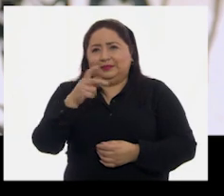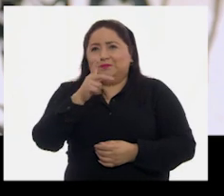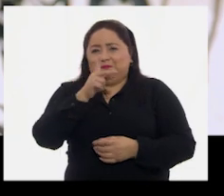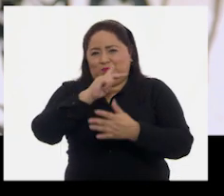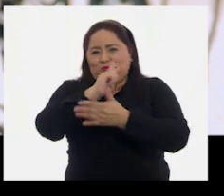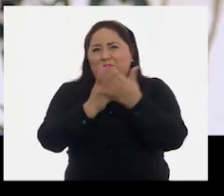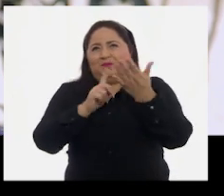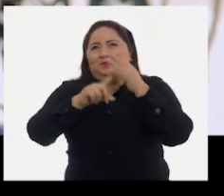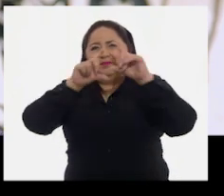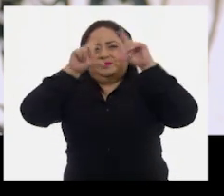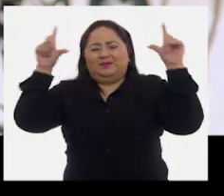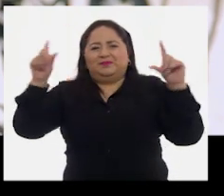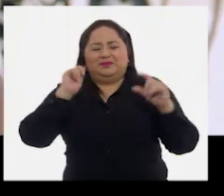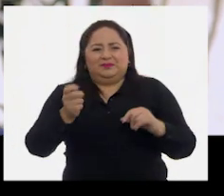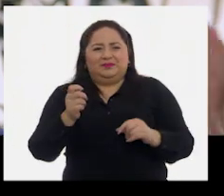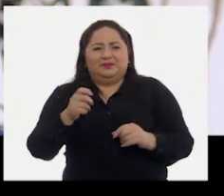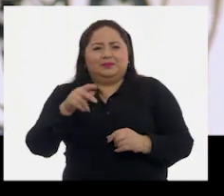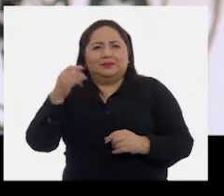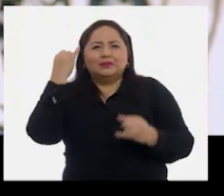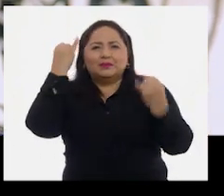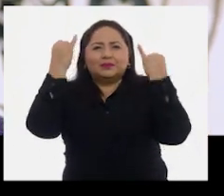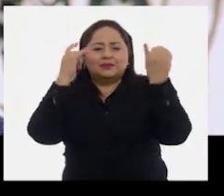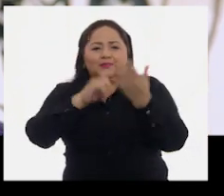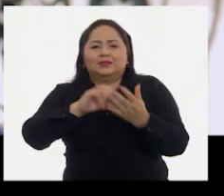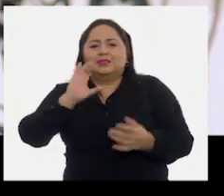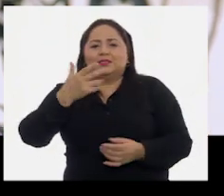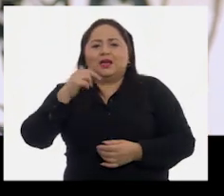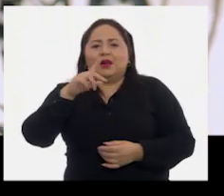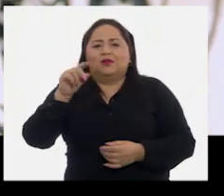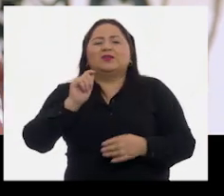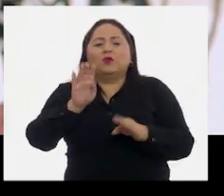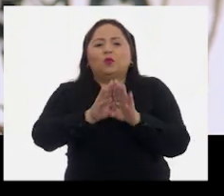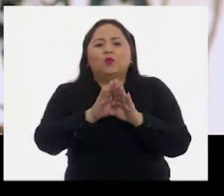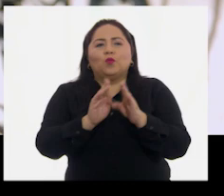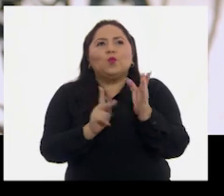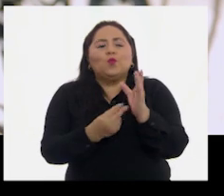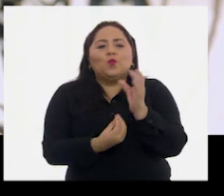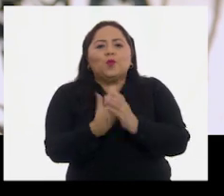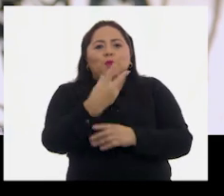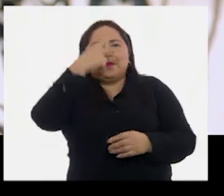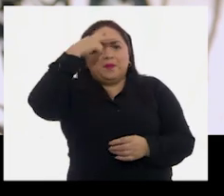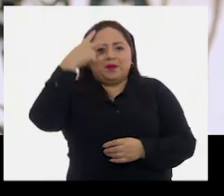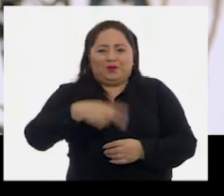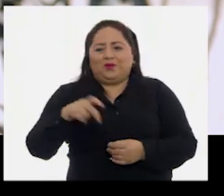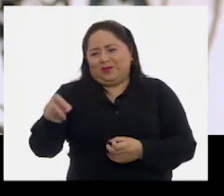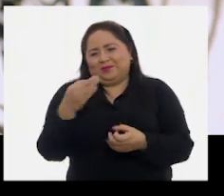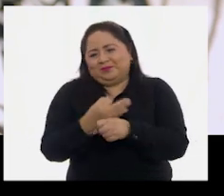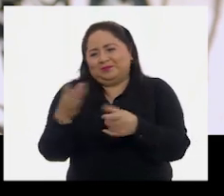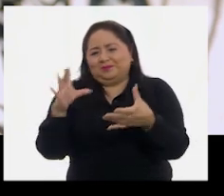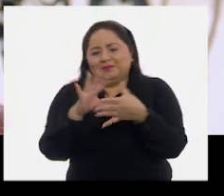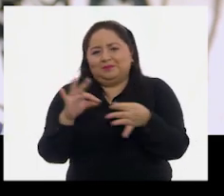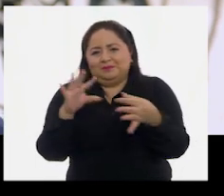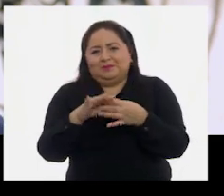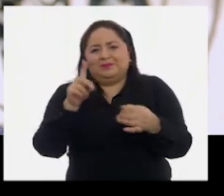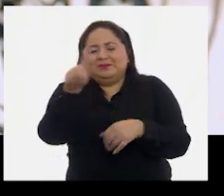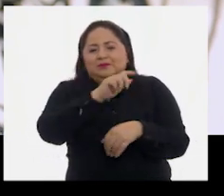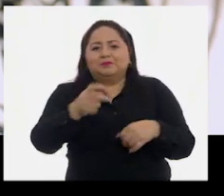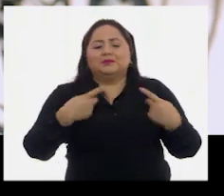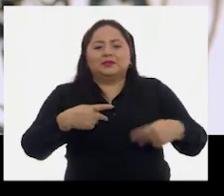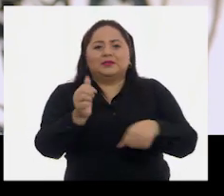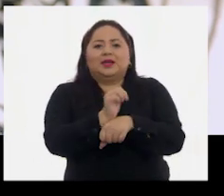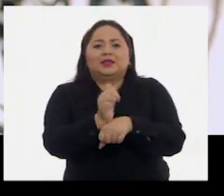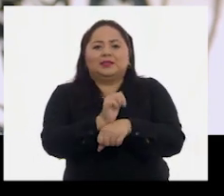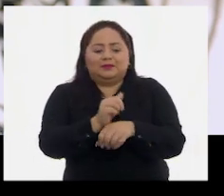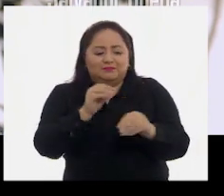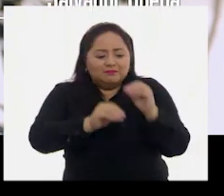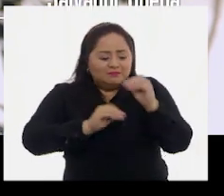programa viene de esta idea de Jean Charlot del renacimiento mexicano, pero él está hablando básicamente de los artistas